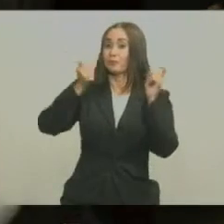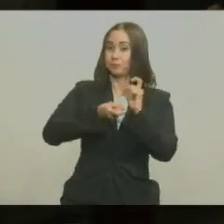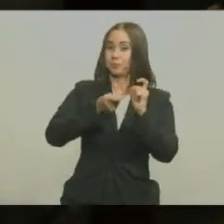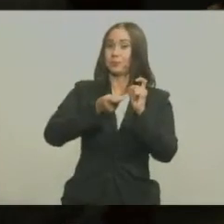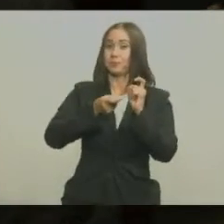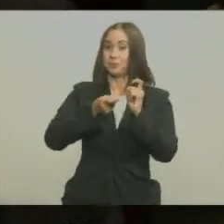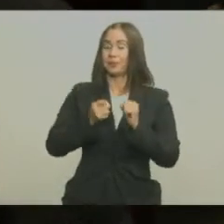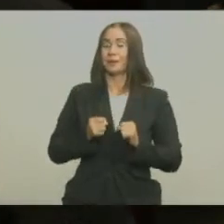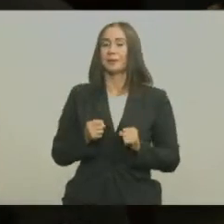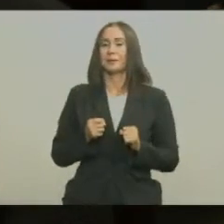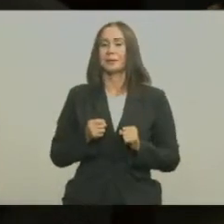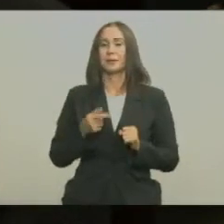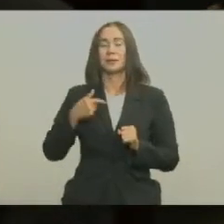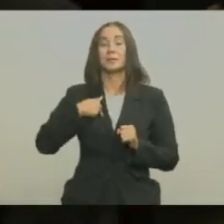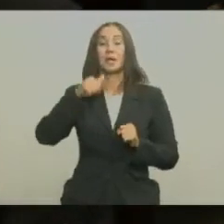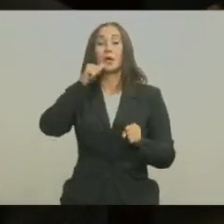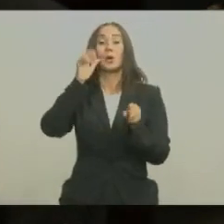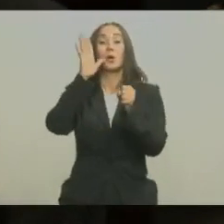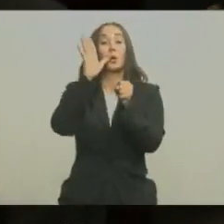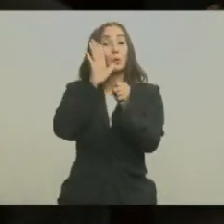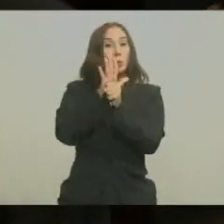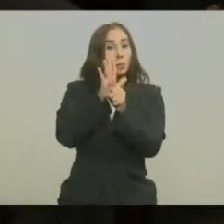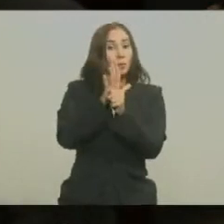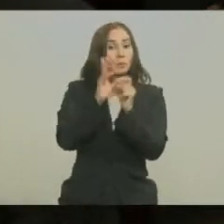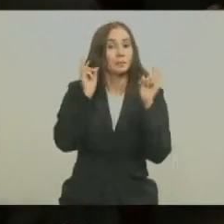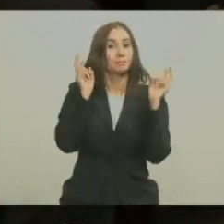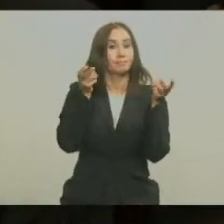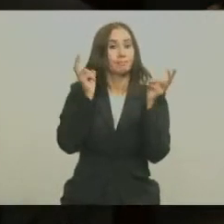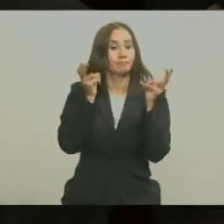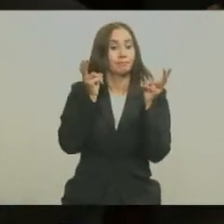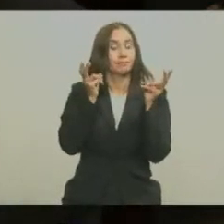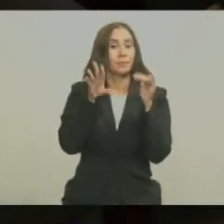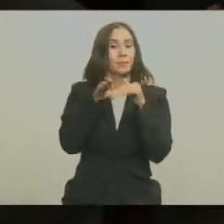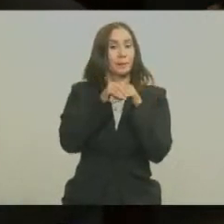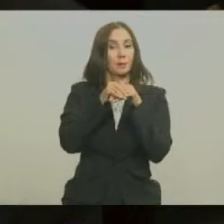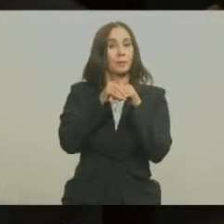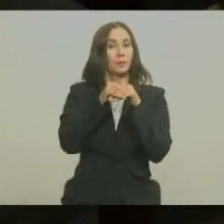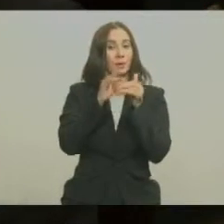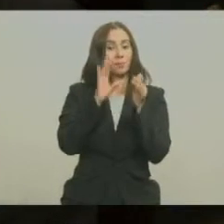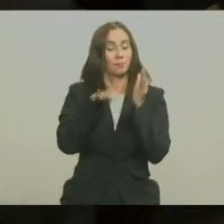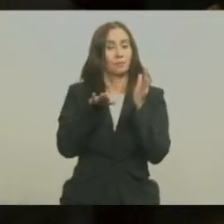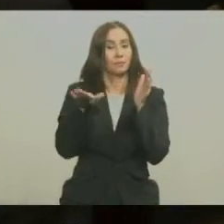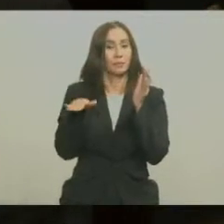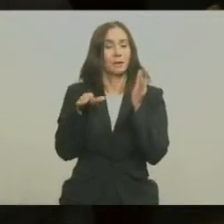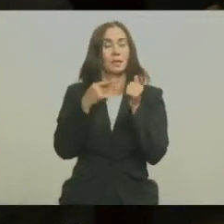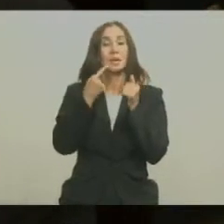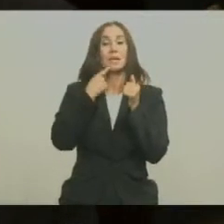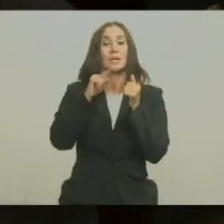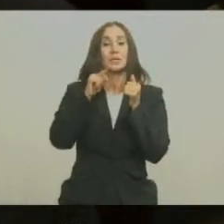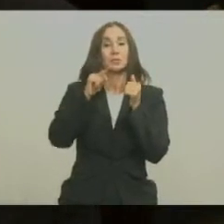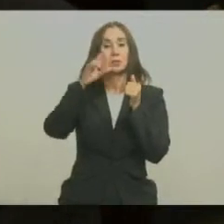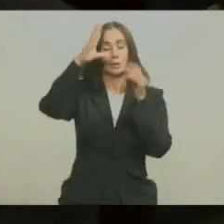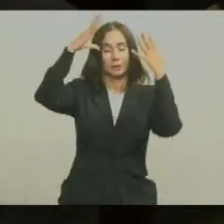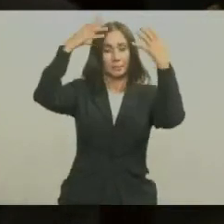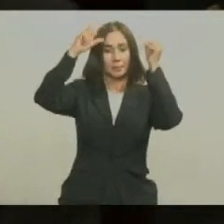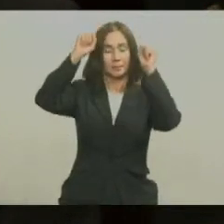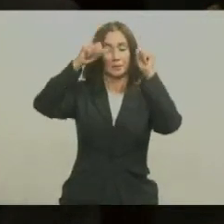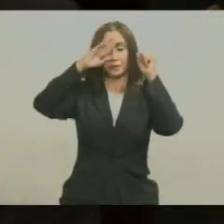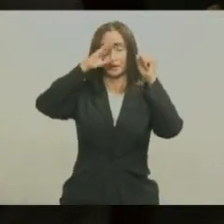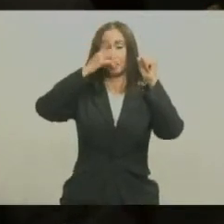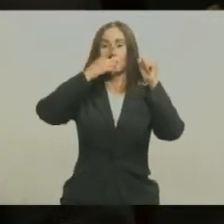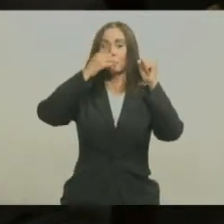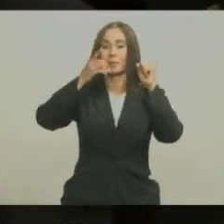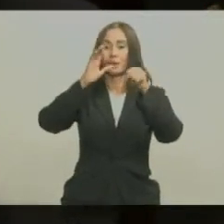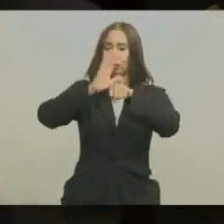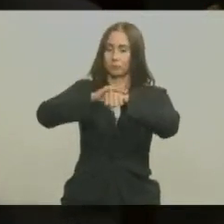Amplio, está comprometido con este tema. Y el hecho de que el Presidente de la República convoque esto